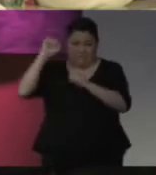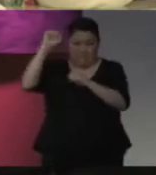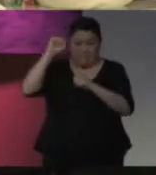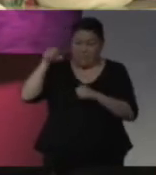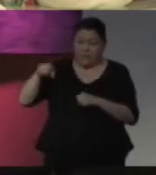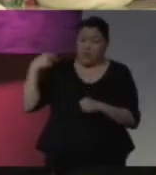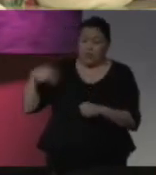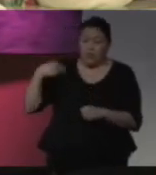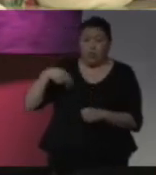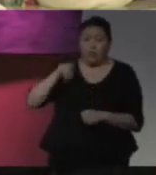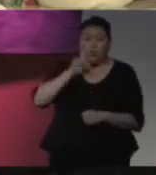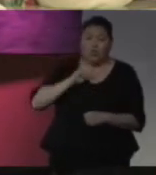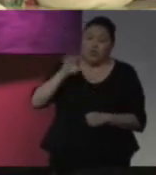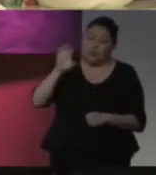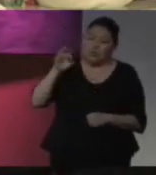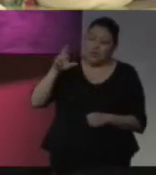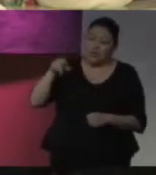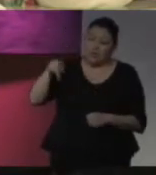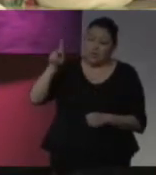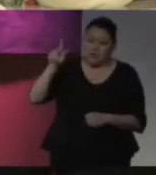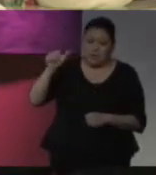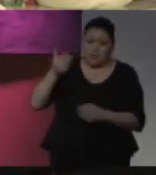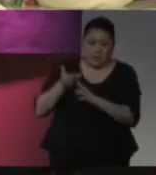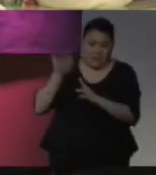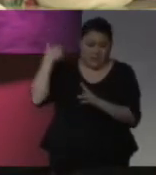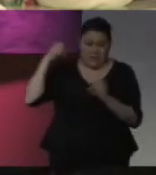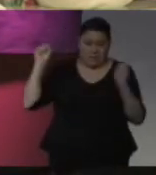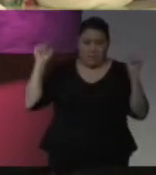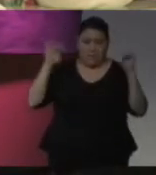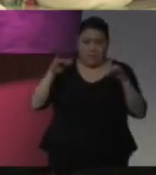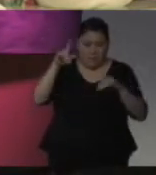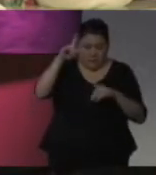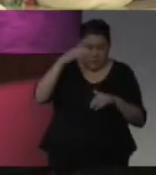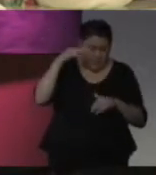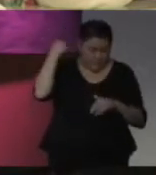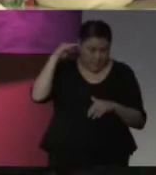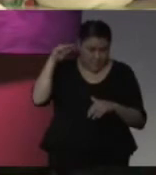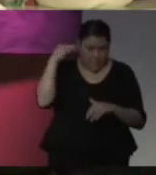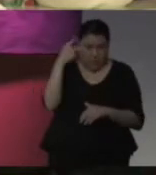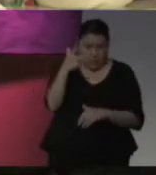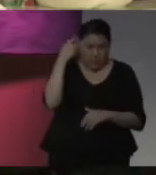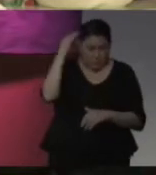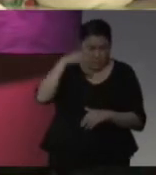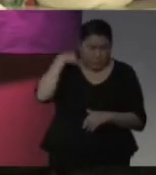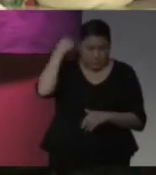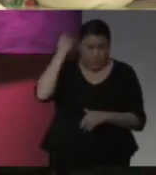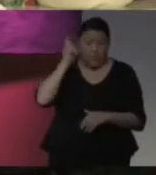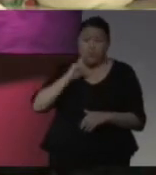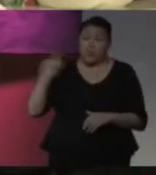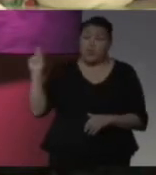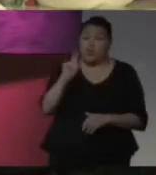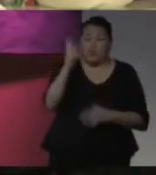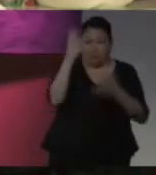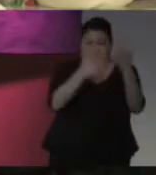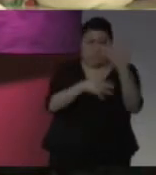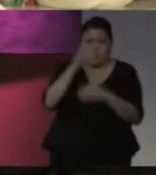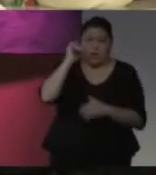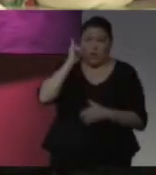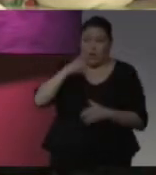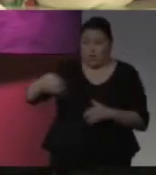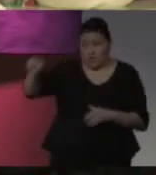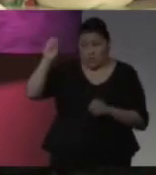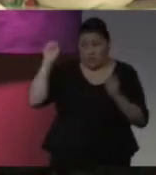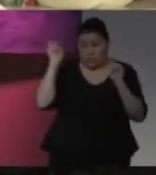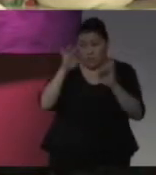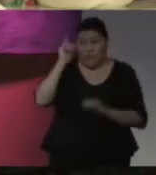apertura de ese gran encuentro del que les hablé el 8 de marzo. Yo espero que algunas de ustedes hayan estado